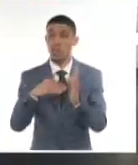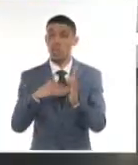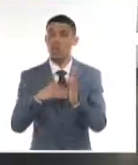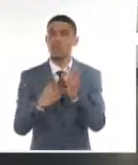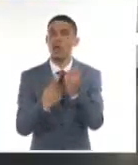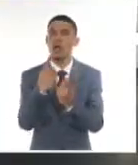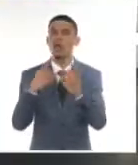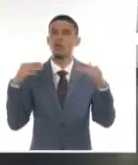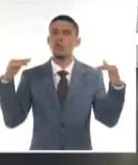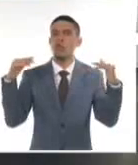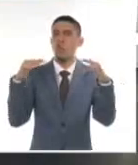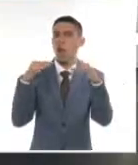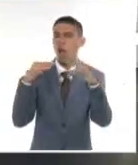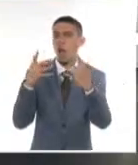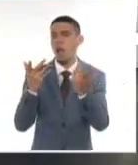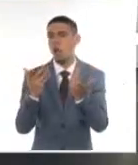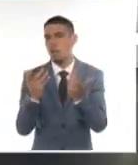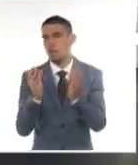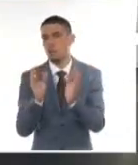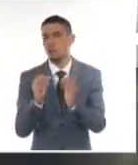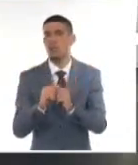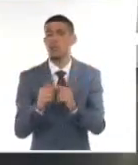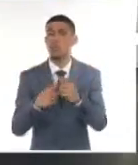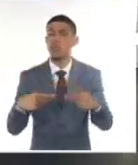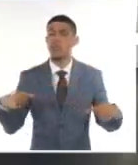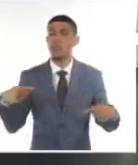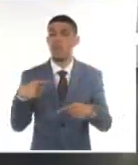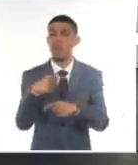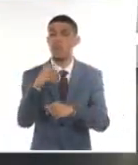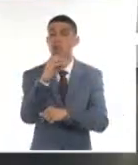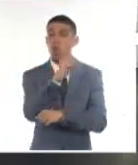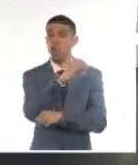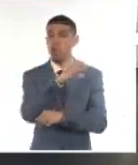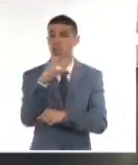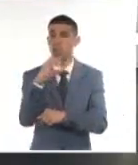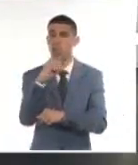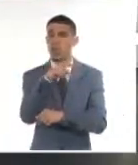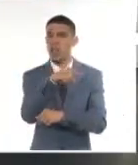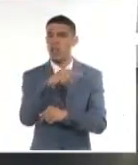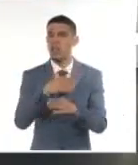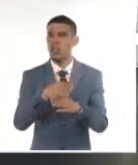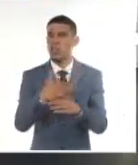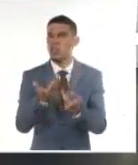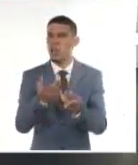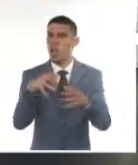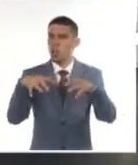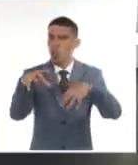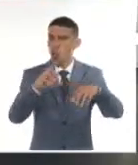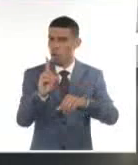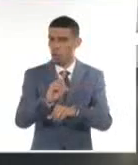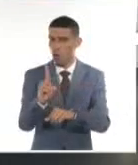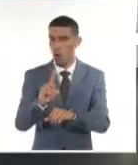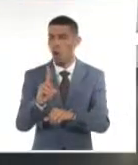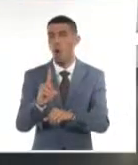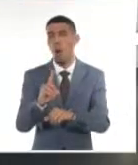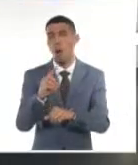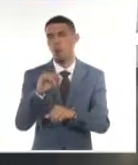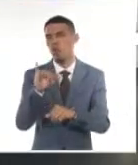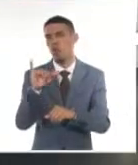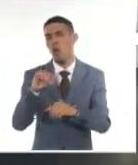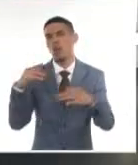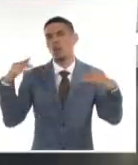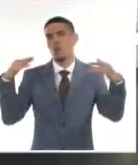nublados altos principalmente llegando hacia la región occidental del país que no producen lluvia y que bueno podemos ver que en el resto del territorio solamente nublado hacia el extremo